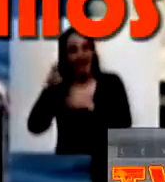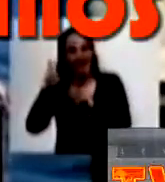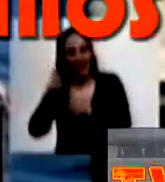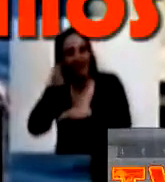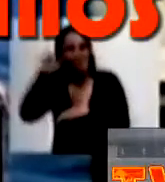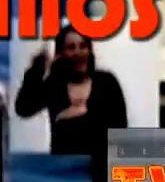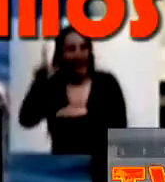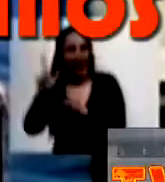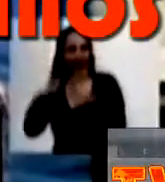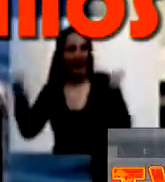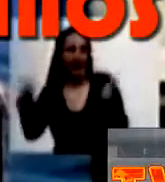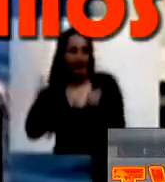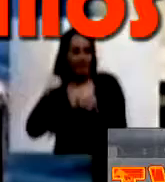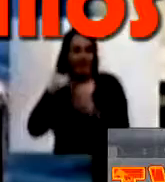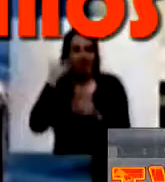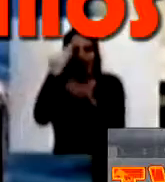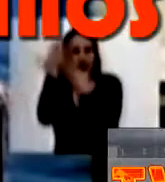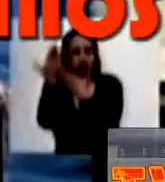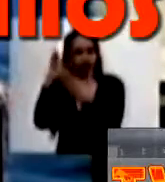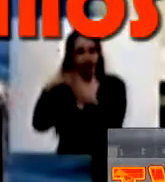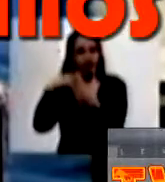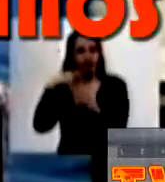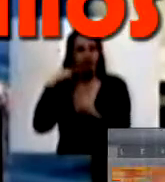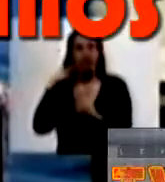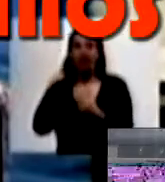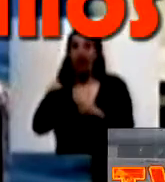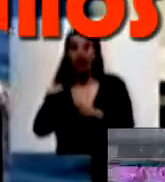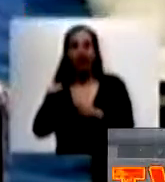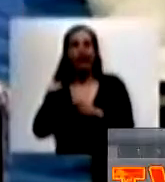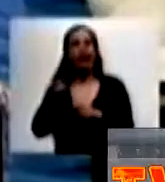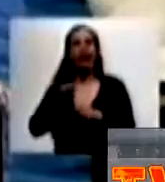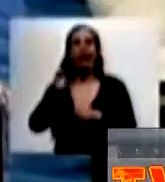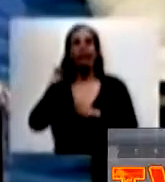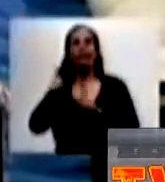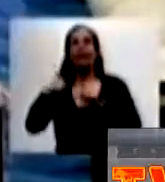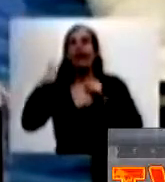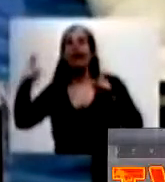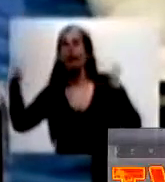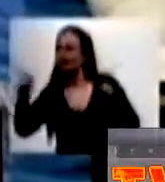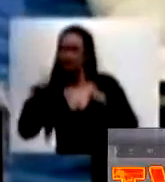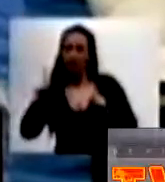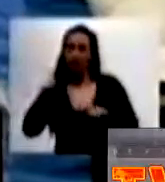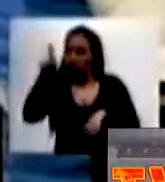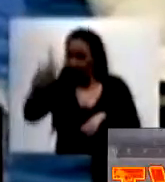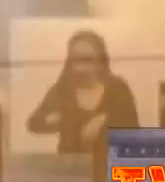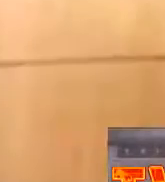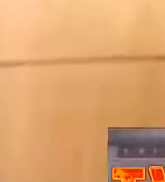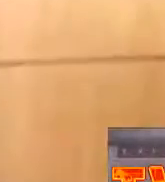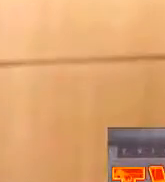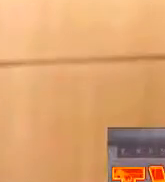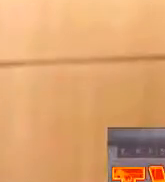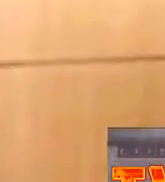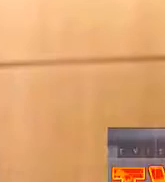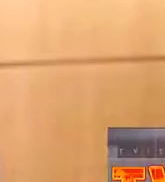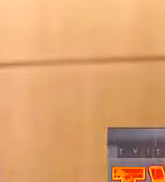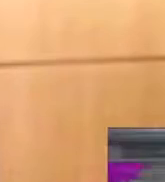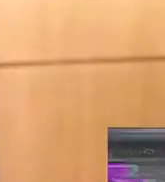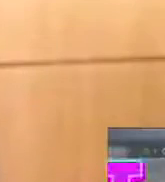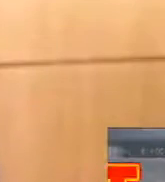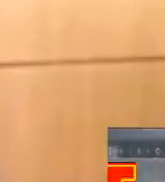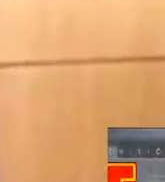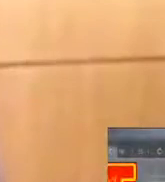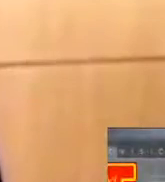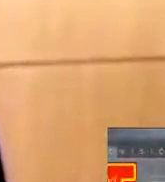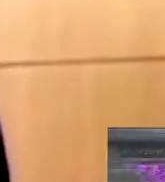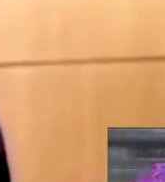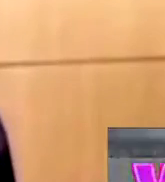inflación va a desaparecer de la agenda de los argentinos. No vamos a seguir siendo el país de 100 que tienen problemas